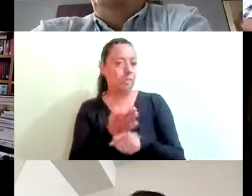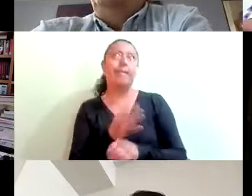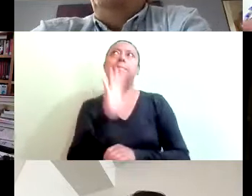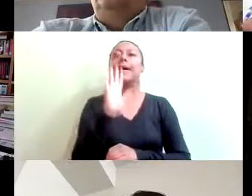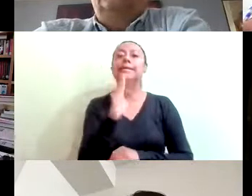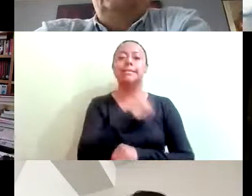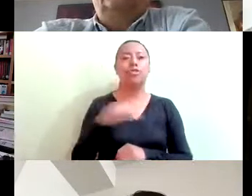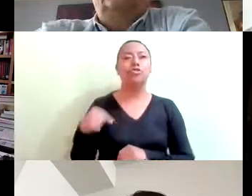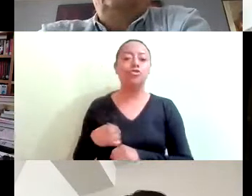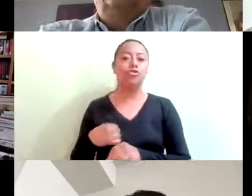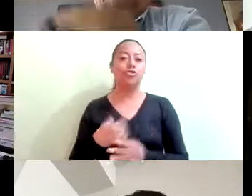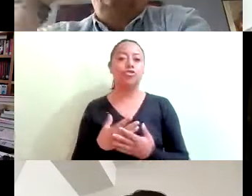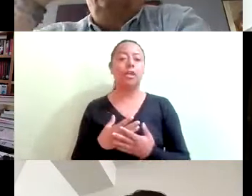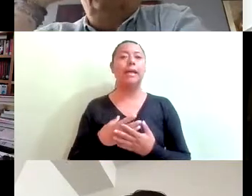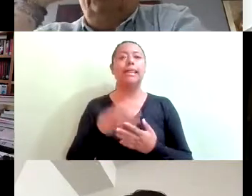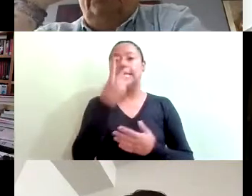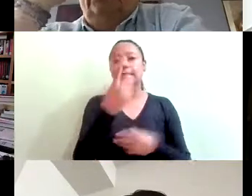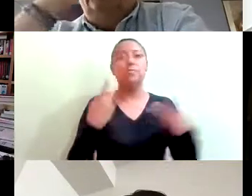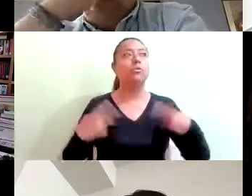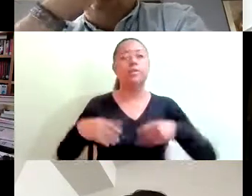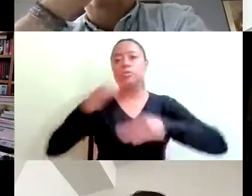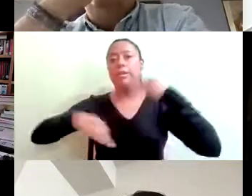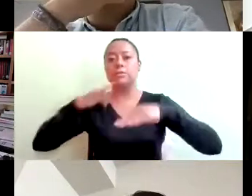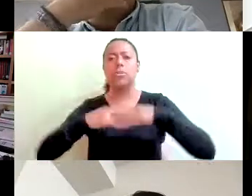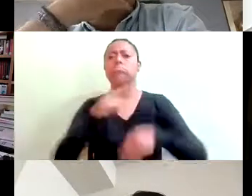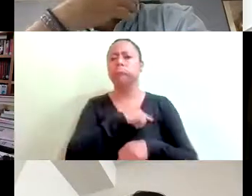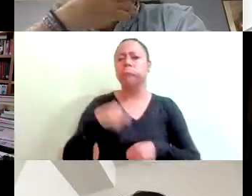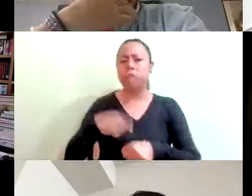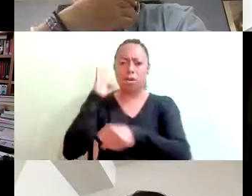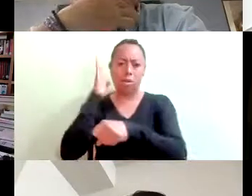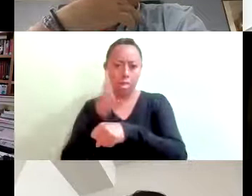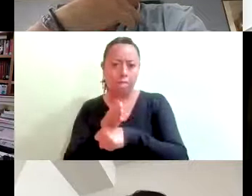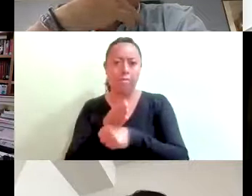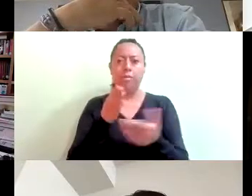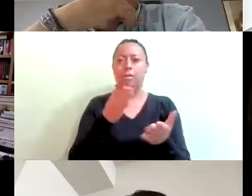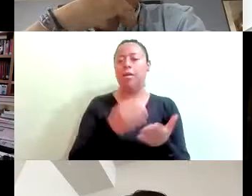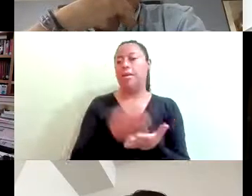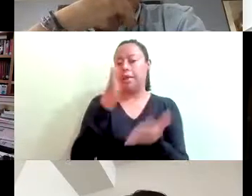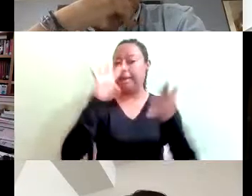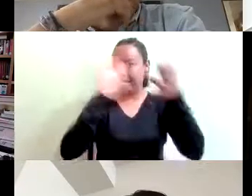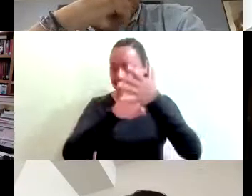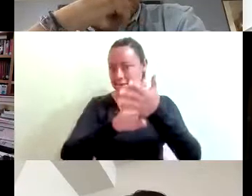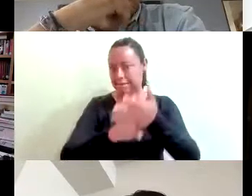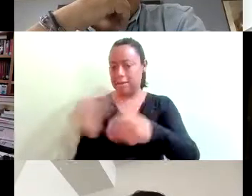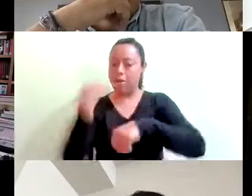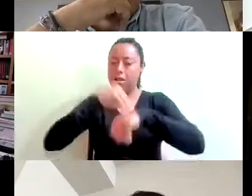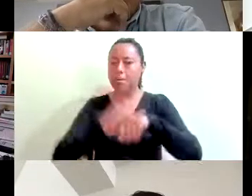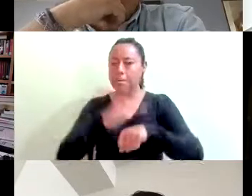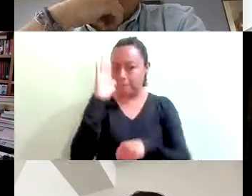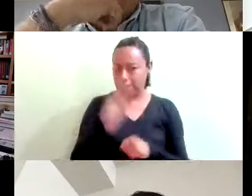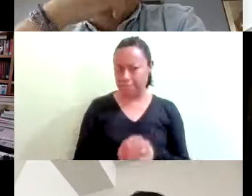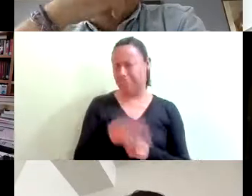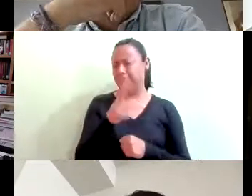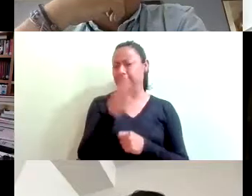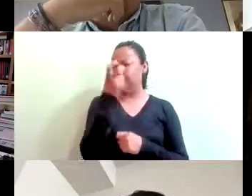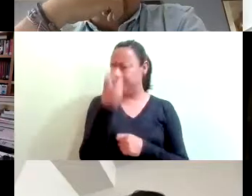estamos atendiendo los delitos, aumentando las penas, y eso es un despropósito desde el punto de vista criminológico. Los que